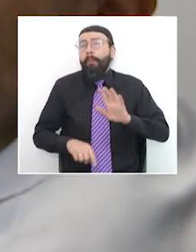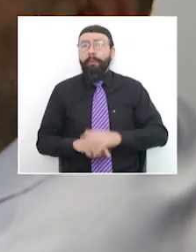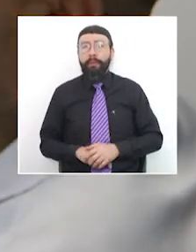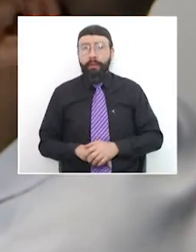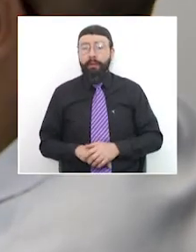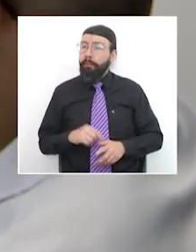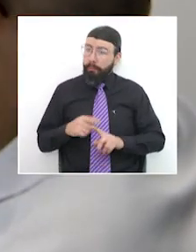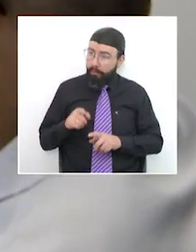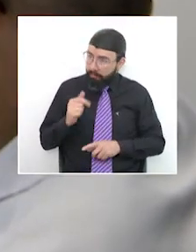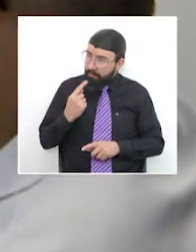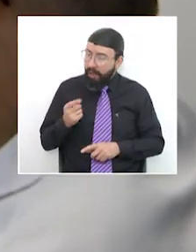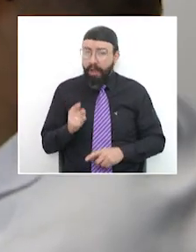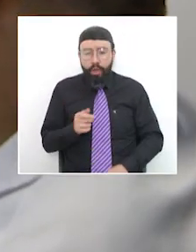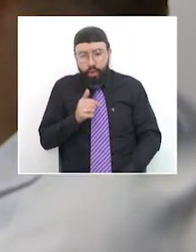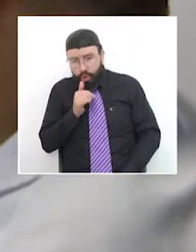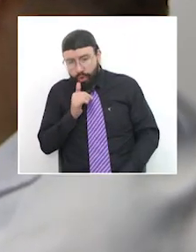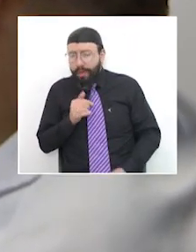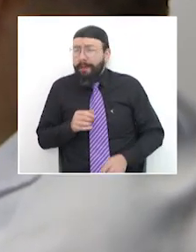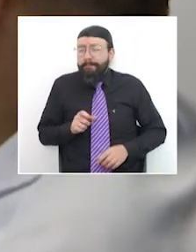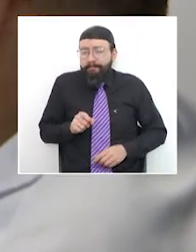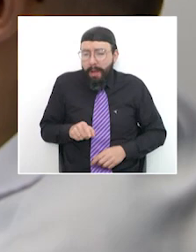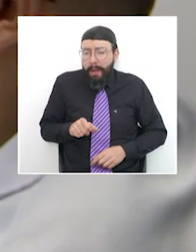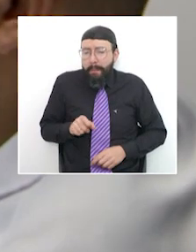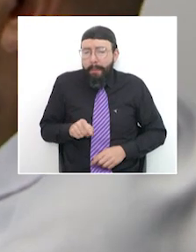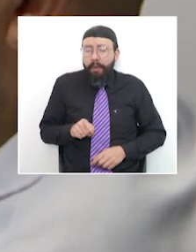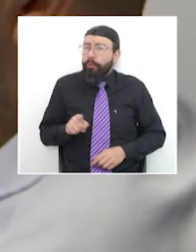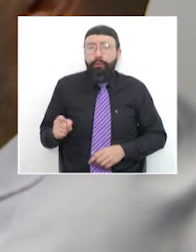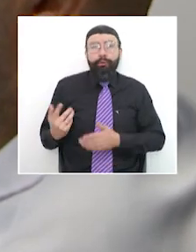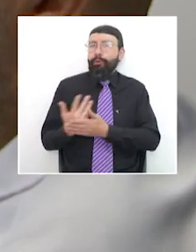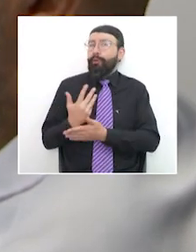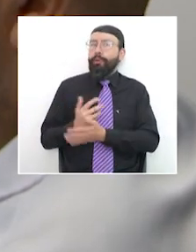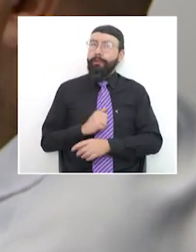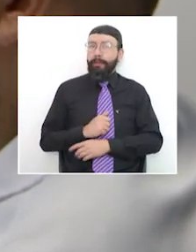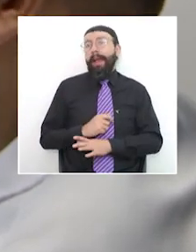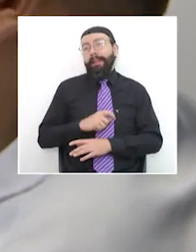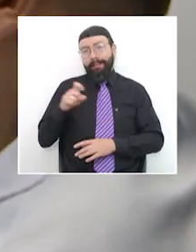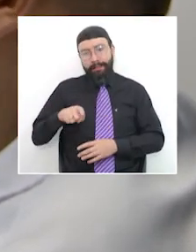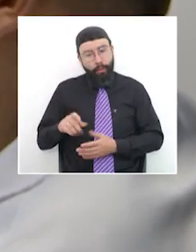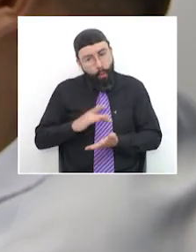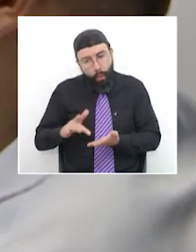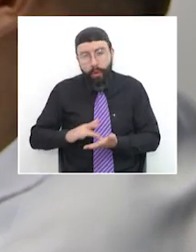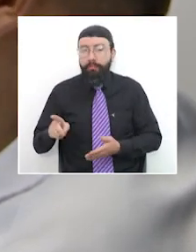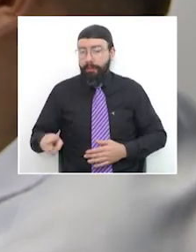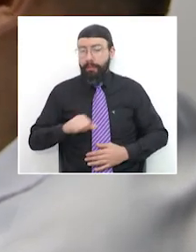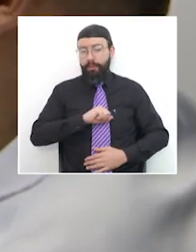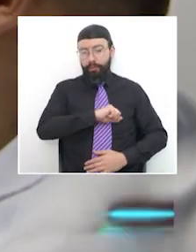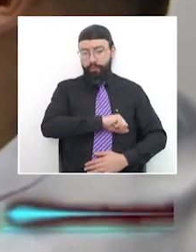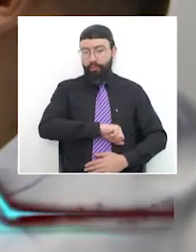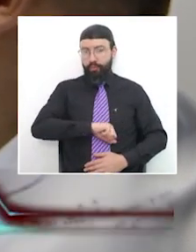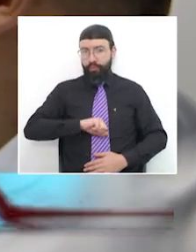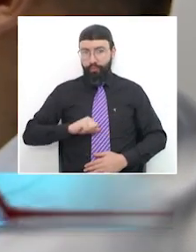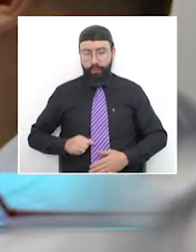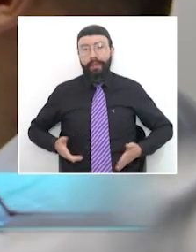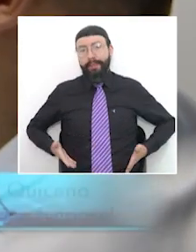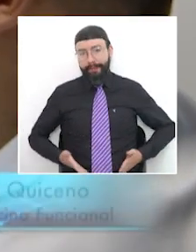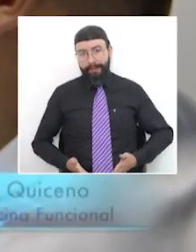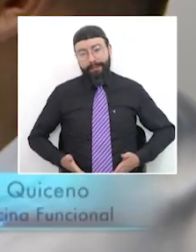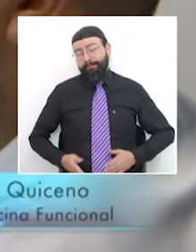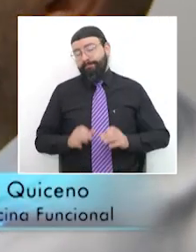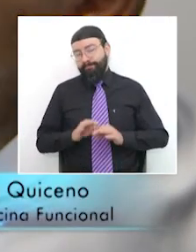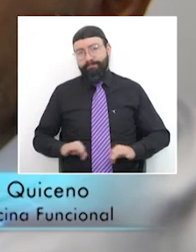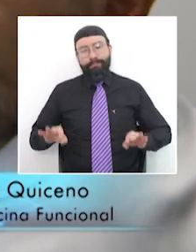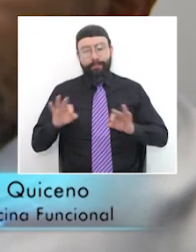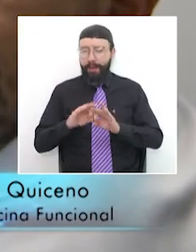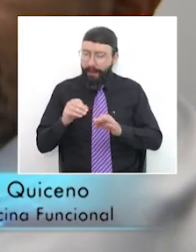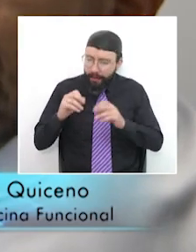dijeron que se estaba tapando para orinar, por eso necesitábamos urgente hacer esta ecografía pélvica. Importante para